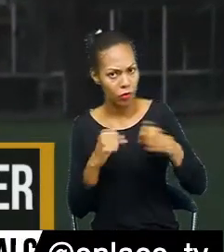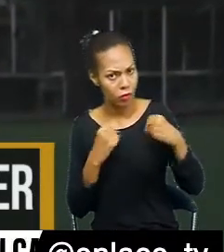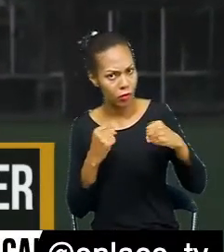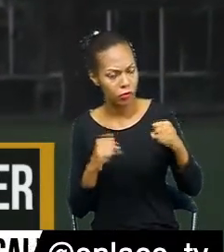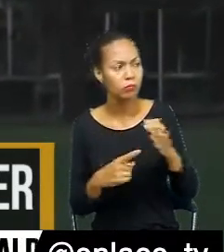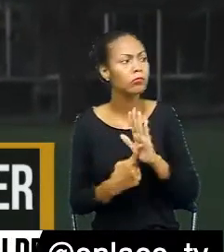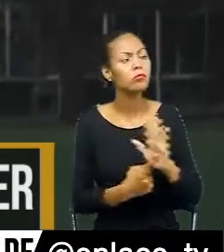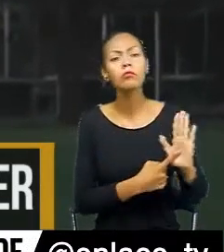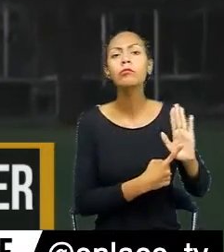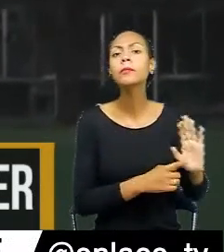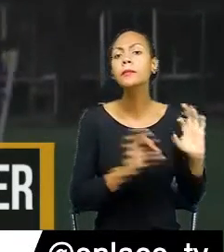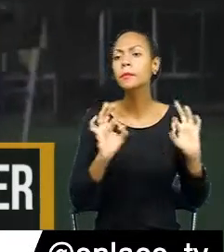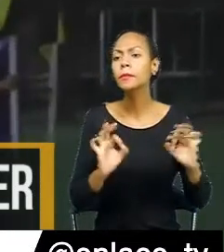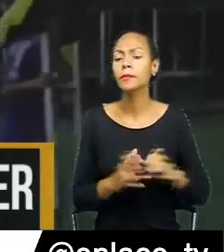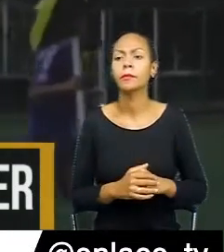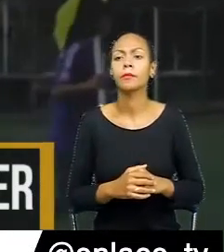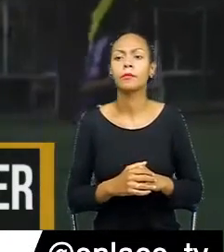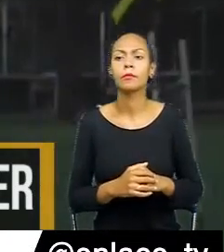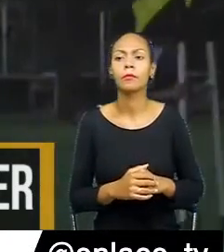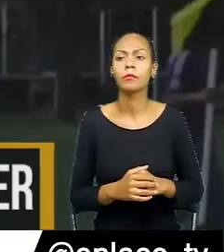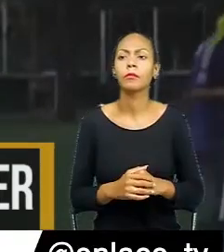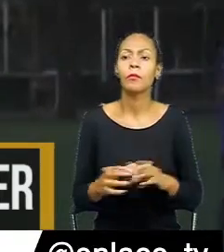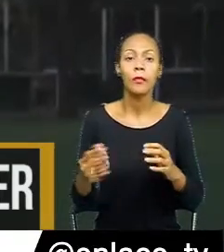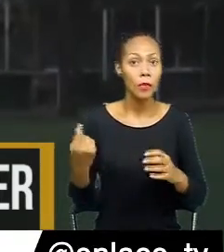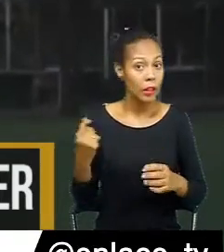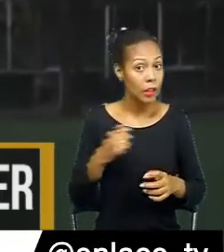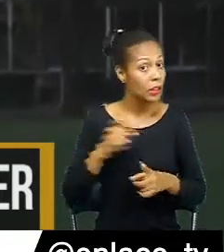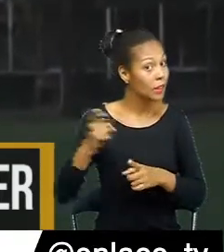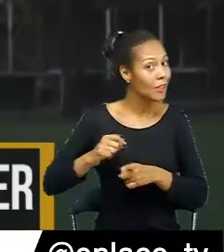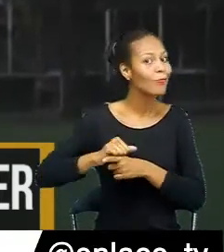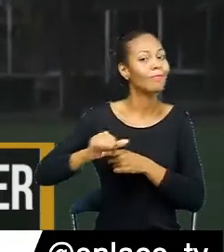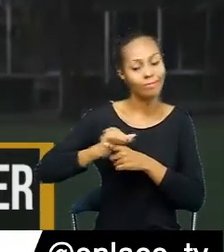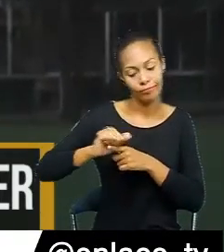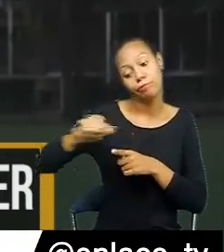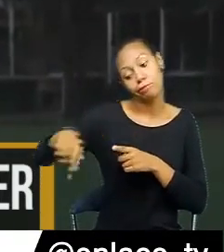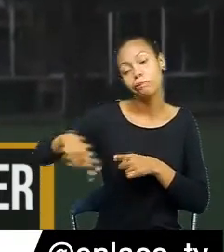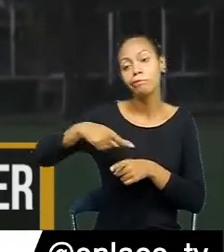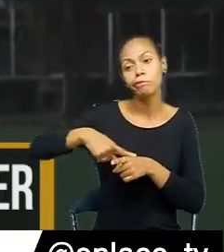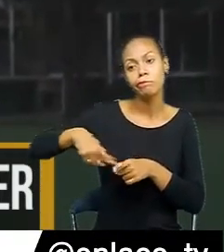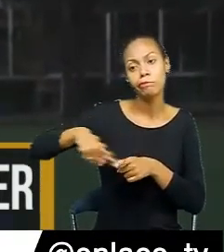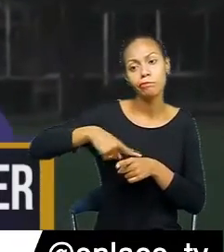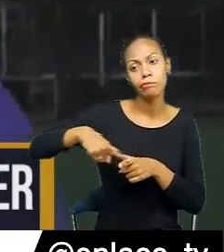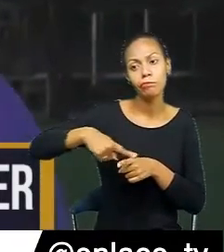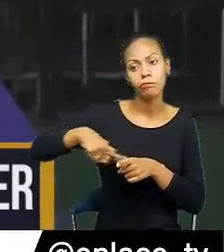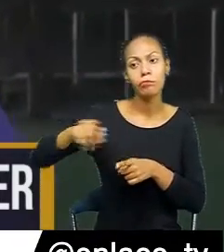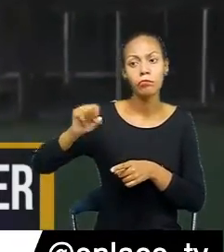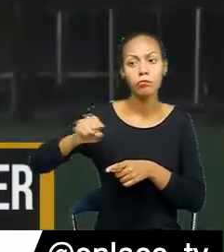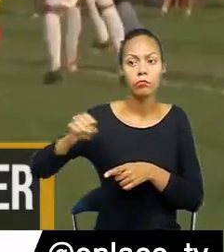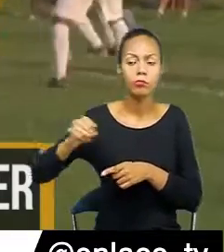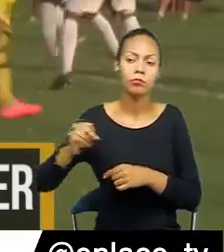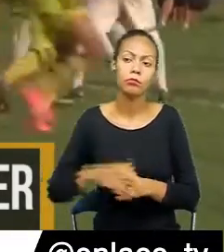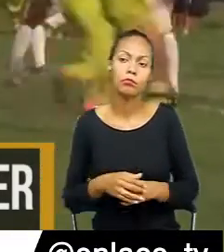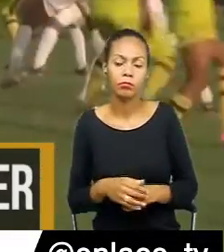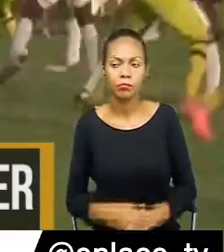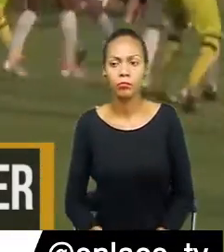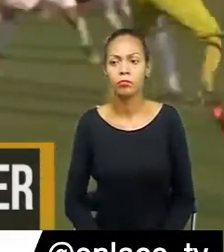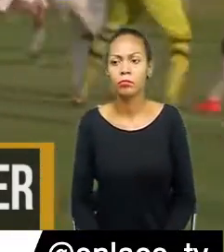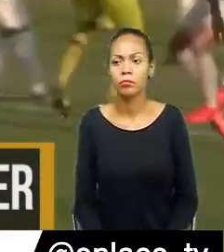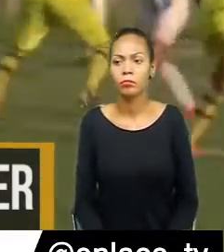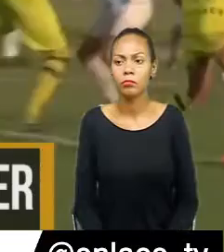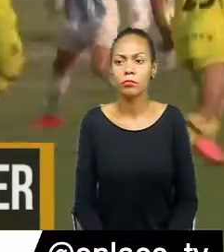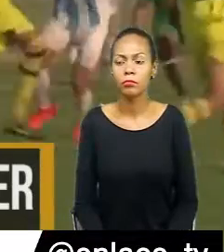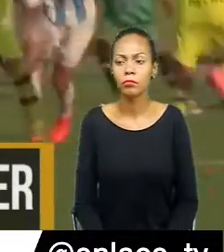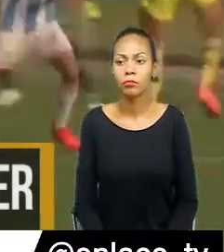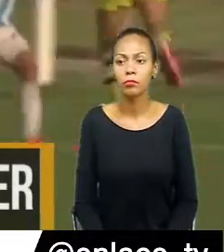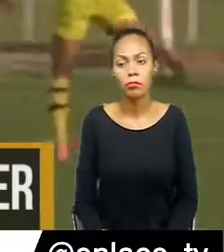balón parado, la pelota quieta, entonces tenemos que trabajar durante la semana las pelotas, la serie sigue abierta,